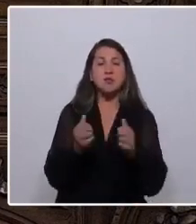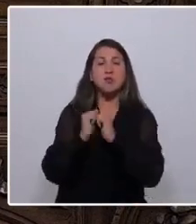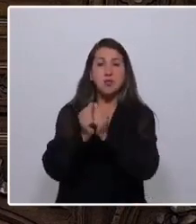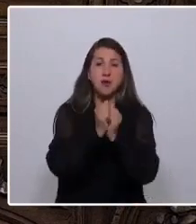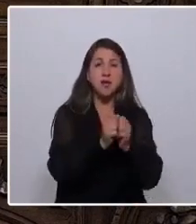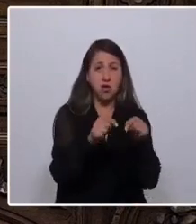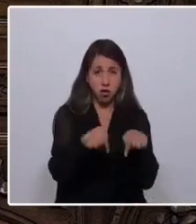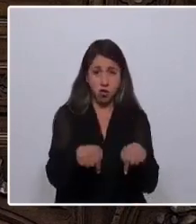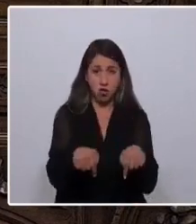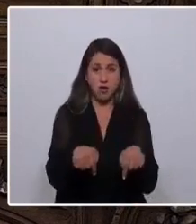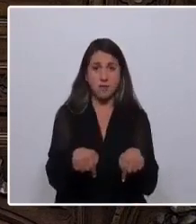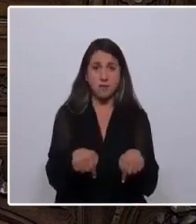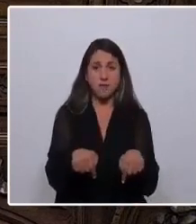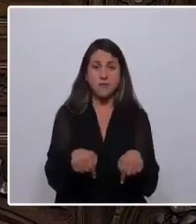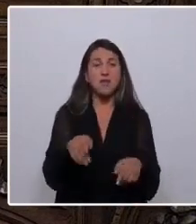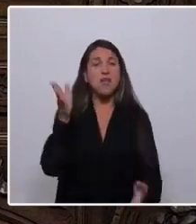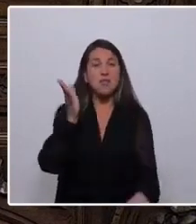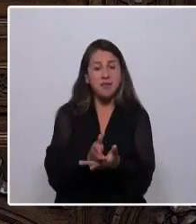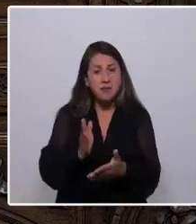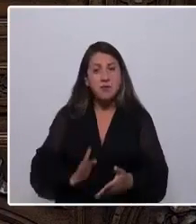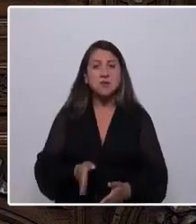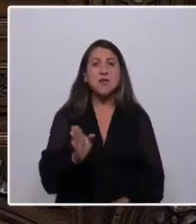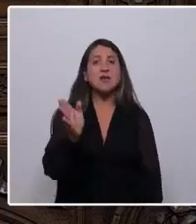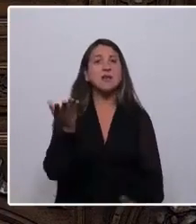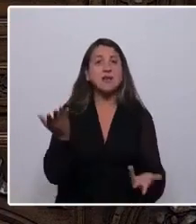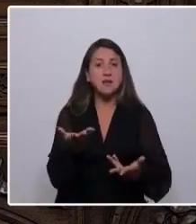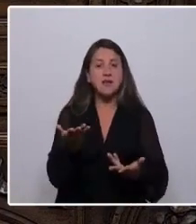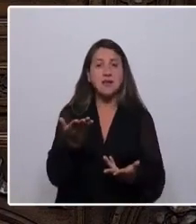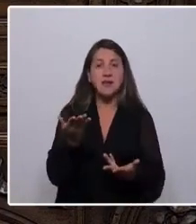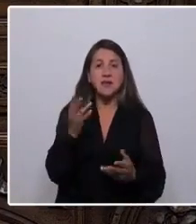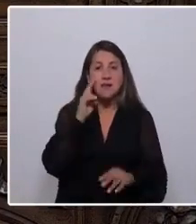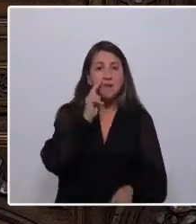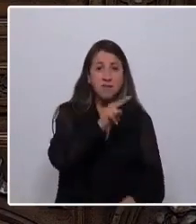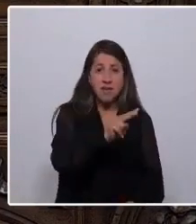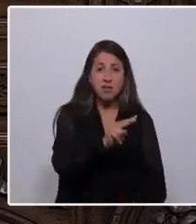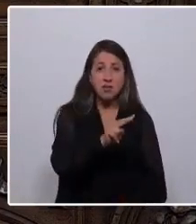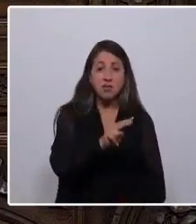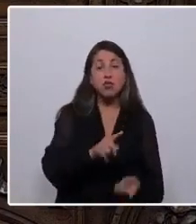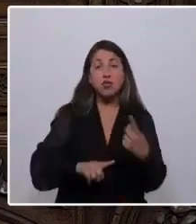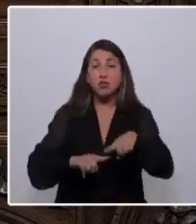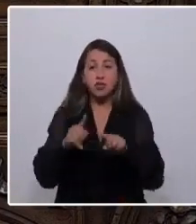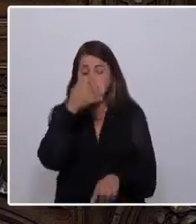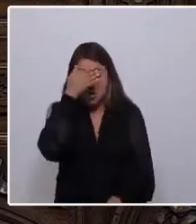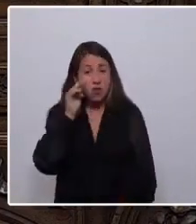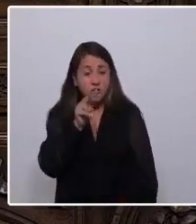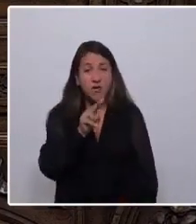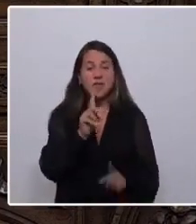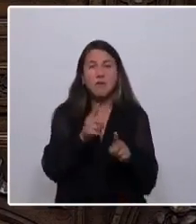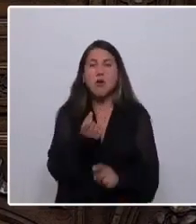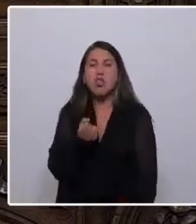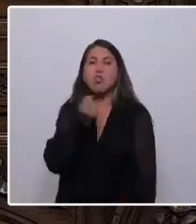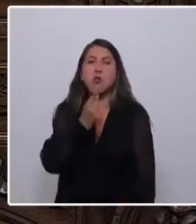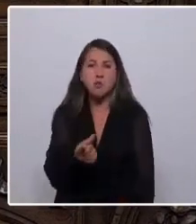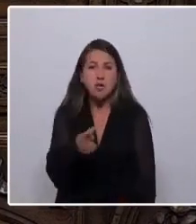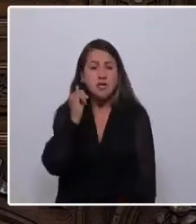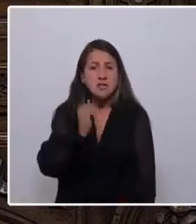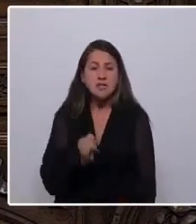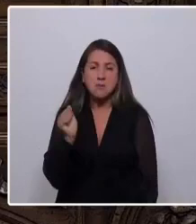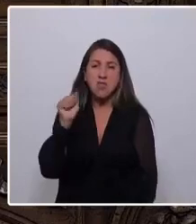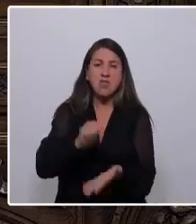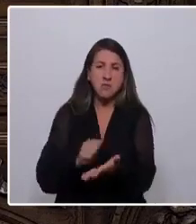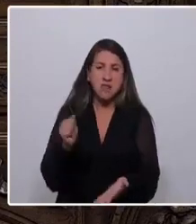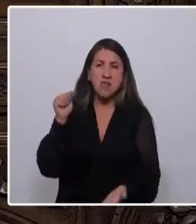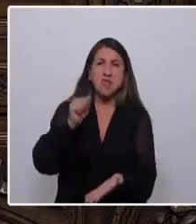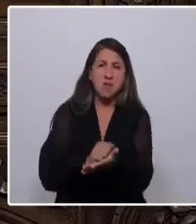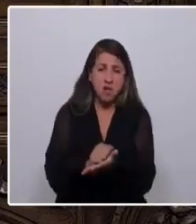hoy más que nunca debemos seguir viendo lo que los demás no ven y denunciar cada vez que nuestras demandas estén